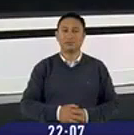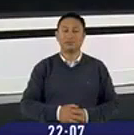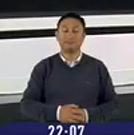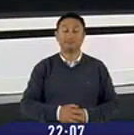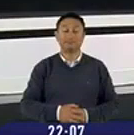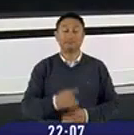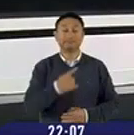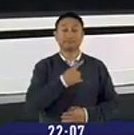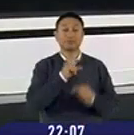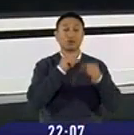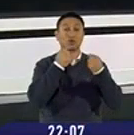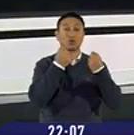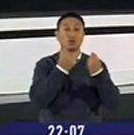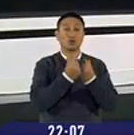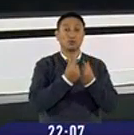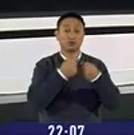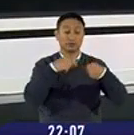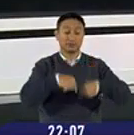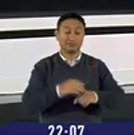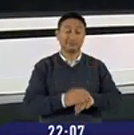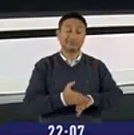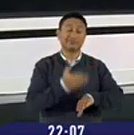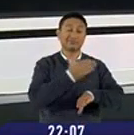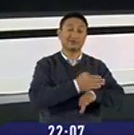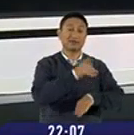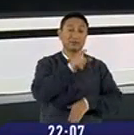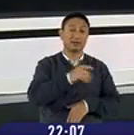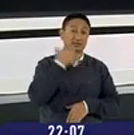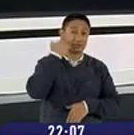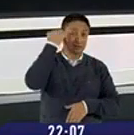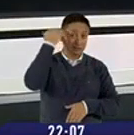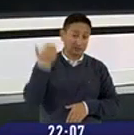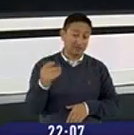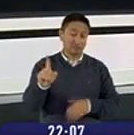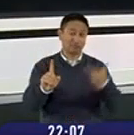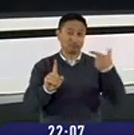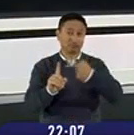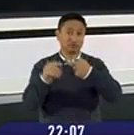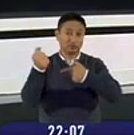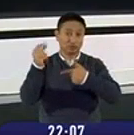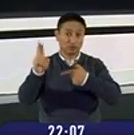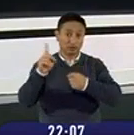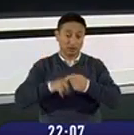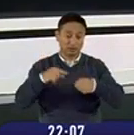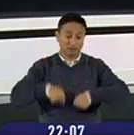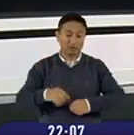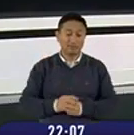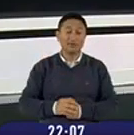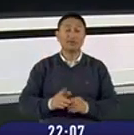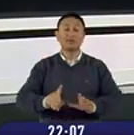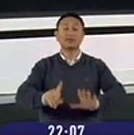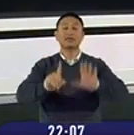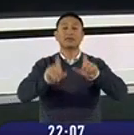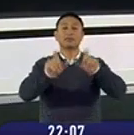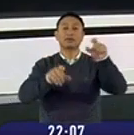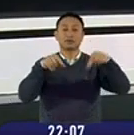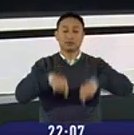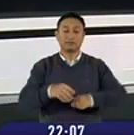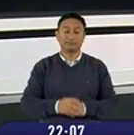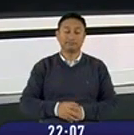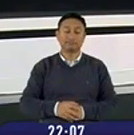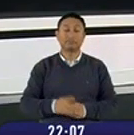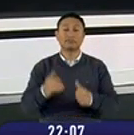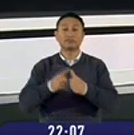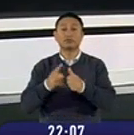La presunta banda de Sacapintas, que habría asesinado a un adulto mayor al sur de Quito, estaba conformada por 6 personas. En primera instancia